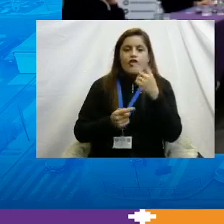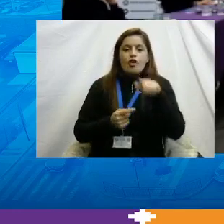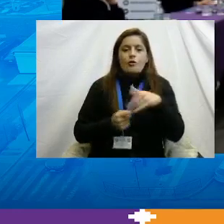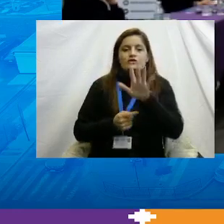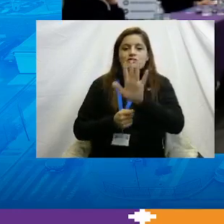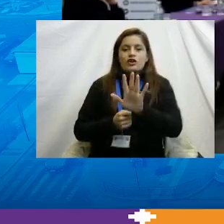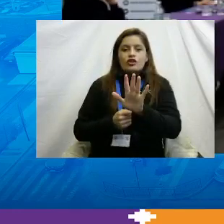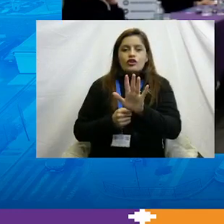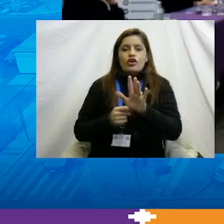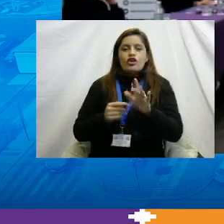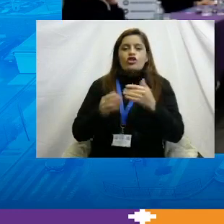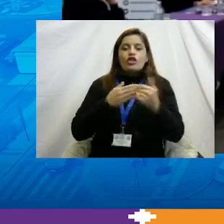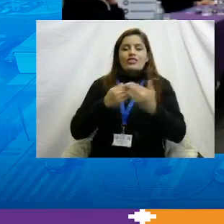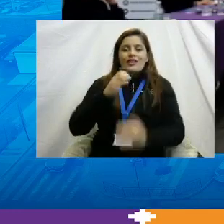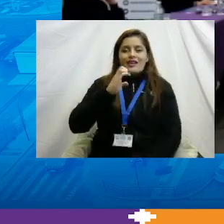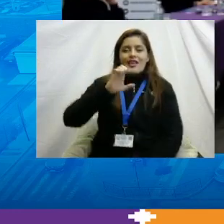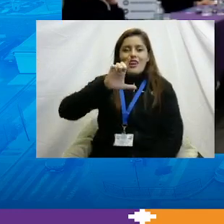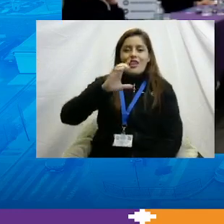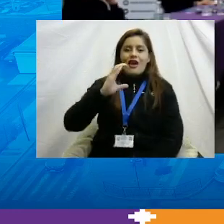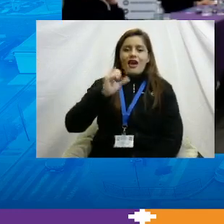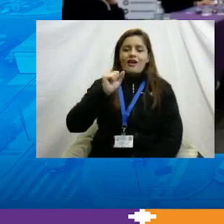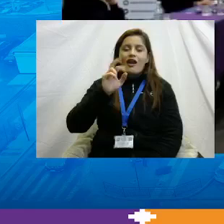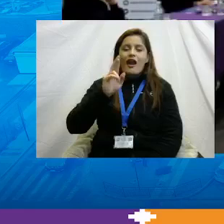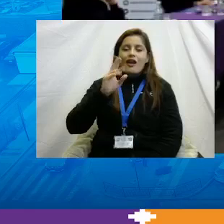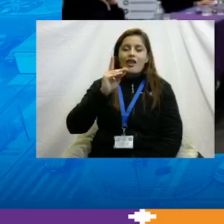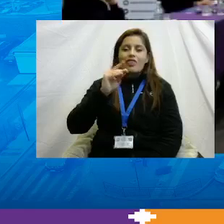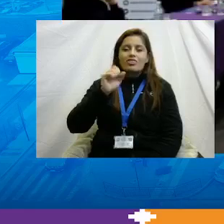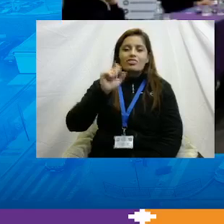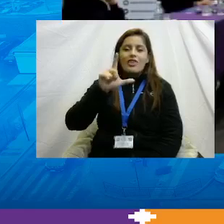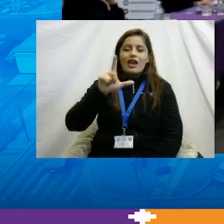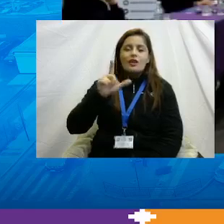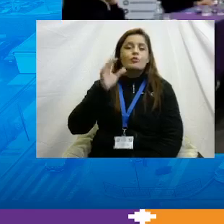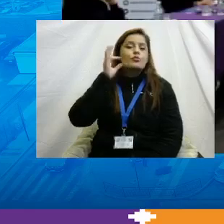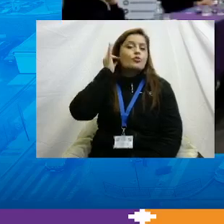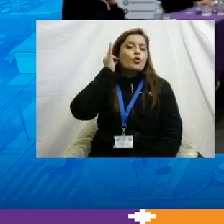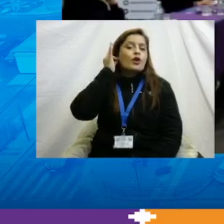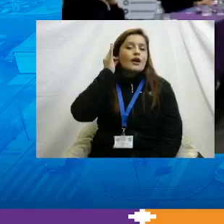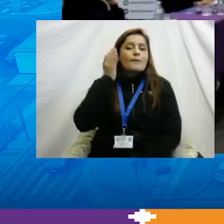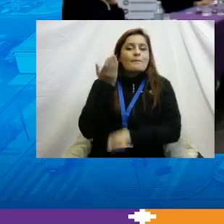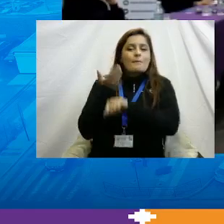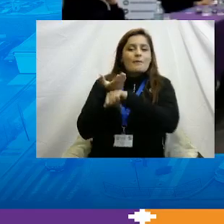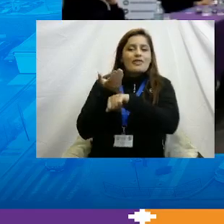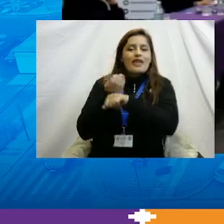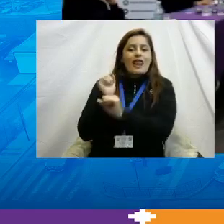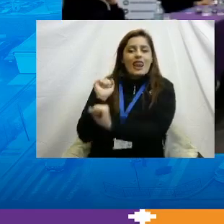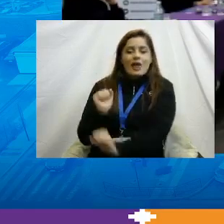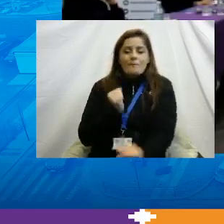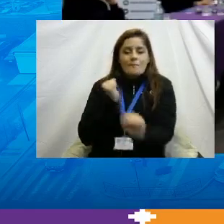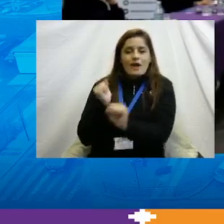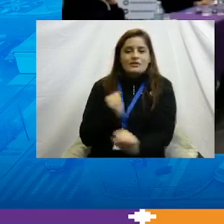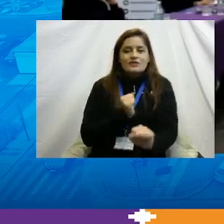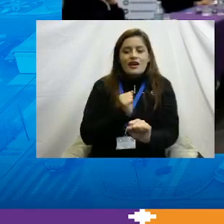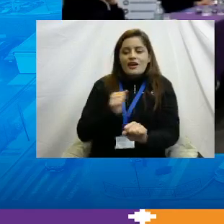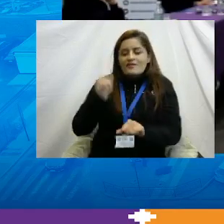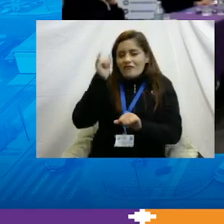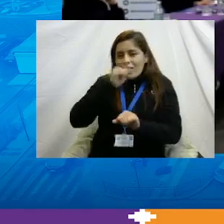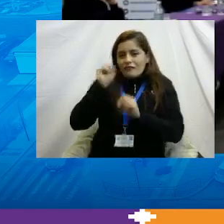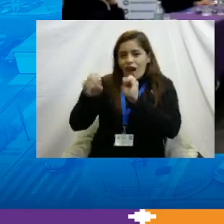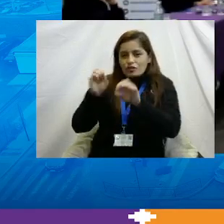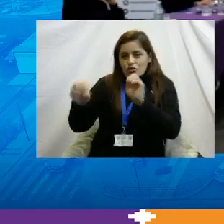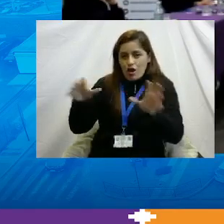Junta de Vecinos del Cardal, presidida por la señora Susana Lauri, que están pidiendo la limpieza del microbasural en San